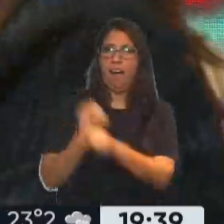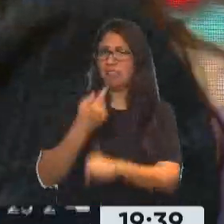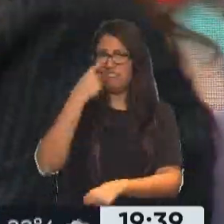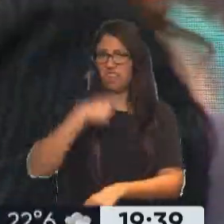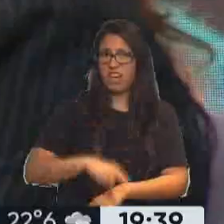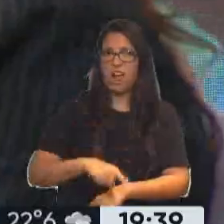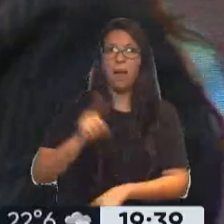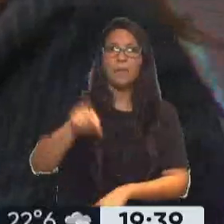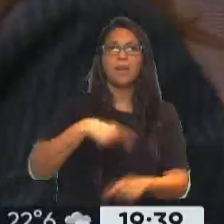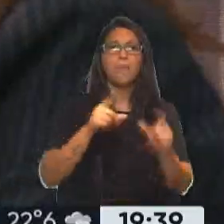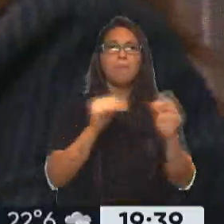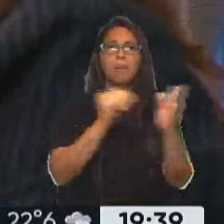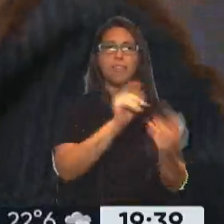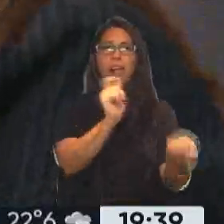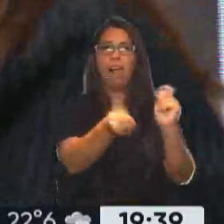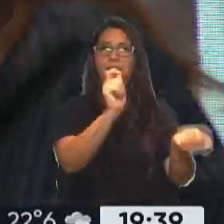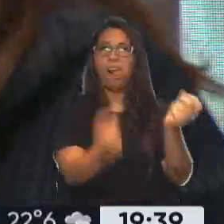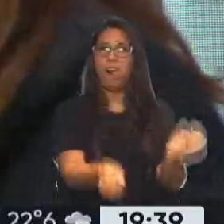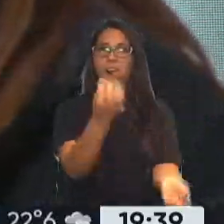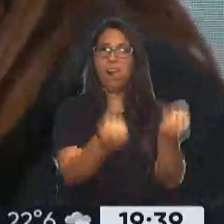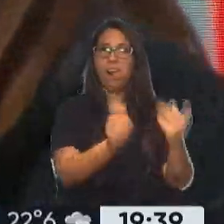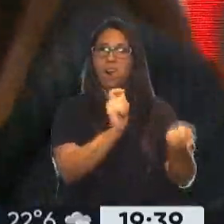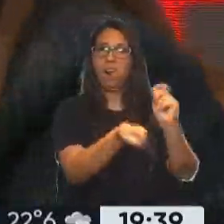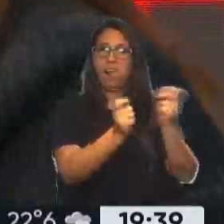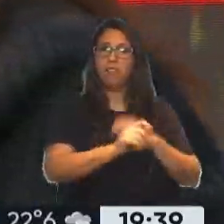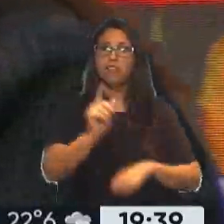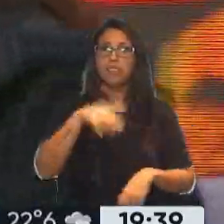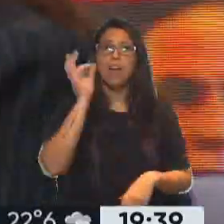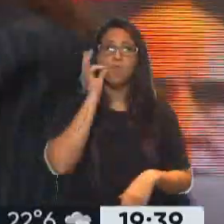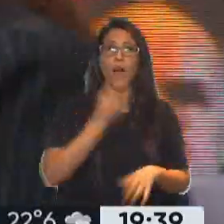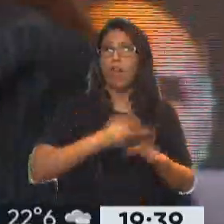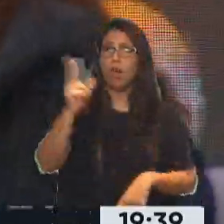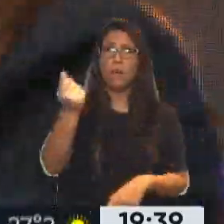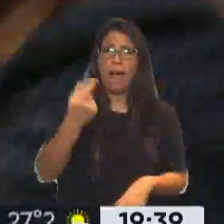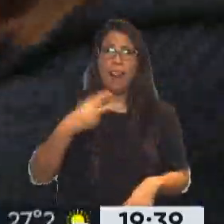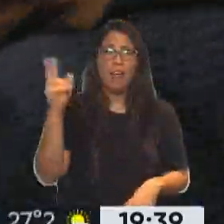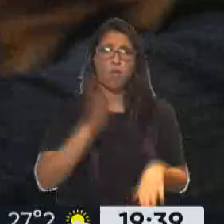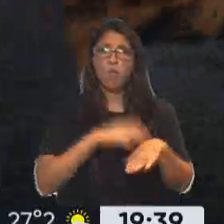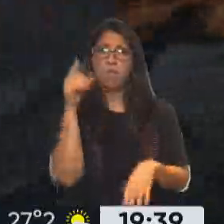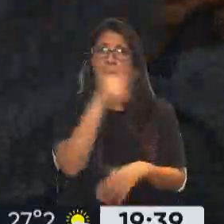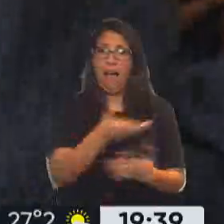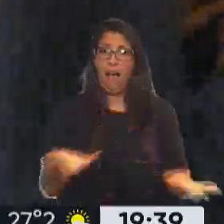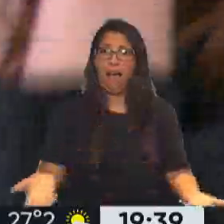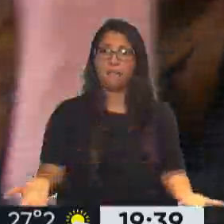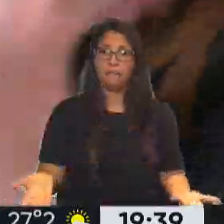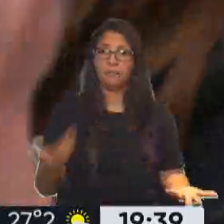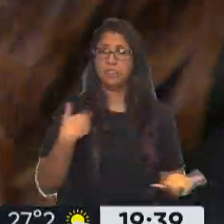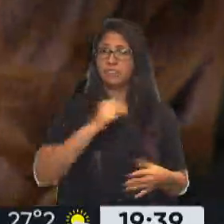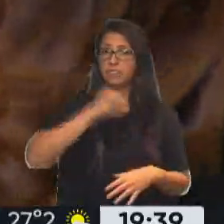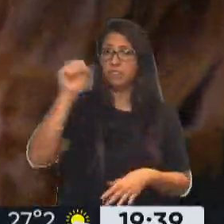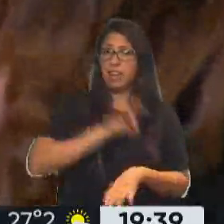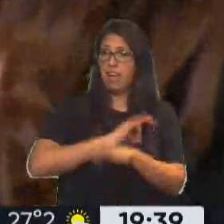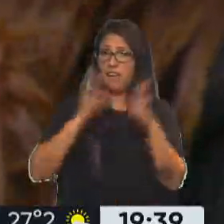mismos formadores de precio que hoy en día duplican el costo del azúcar, por ejemplo, incluso con la feroz inflación